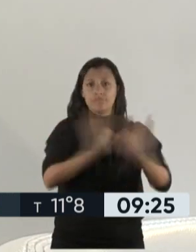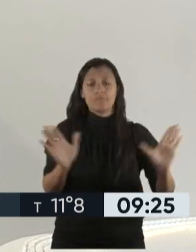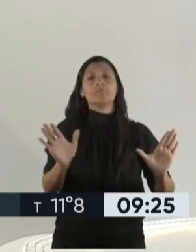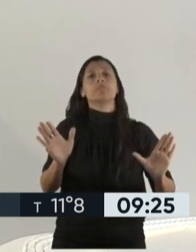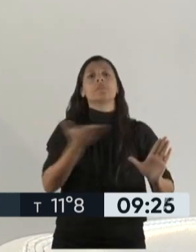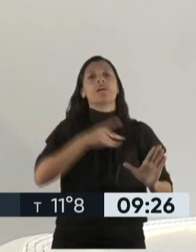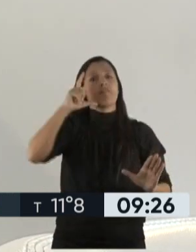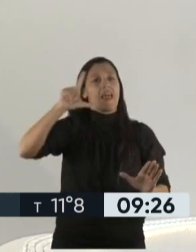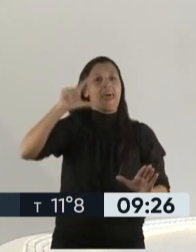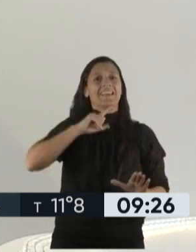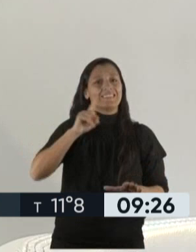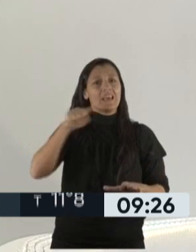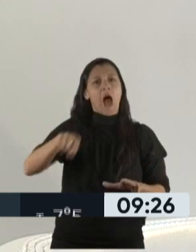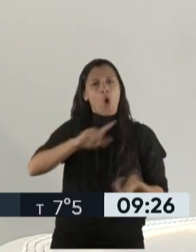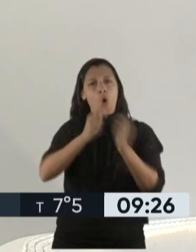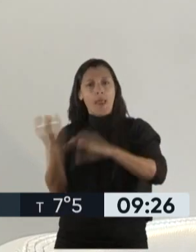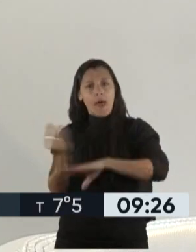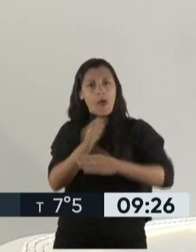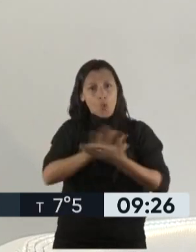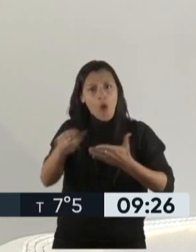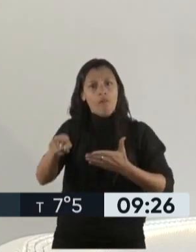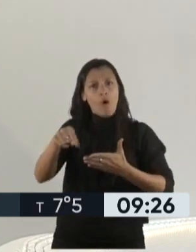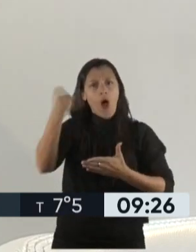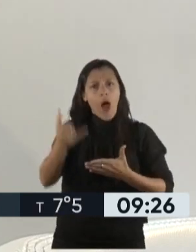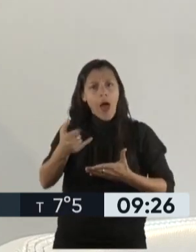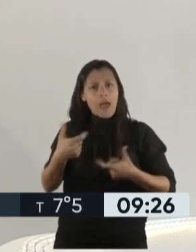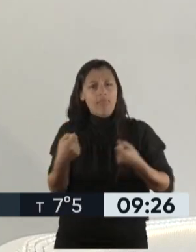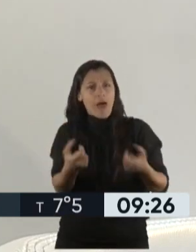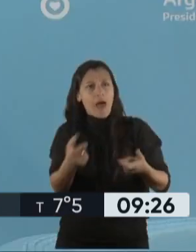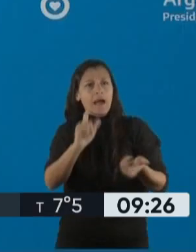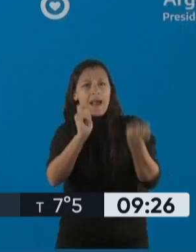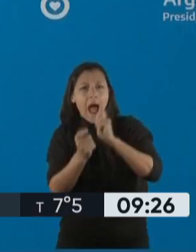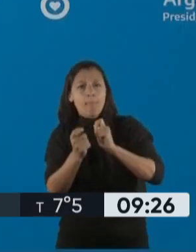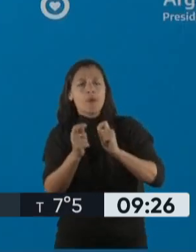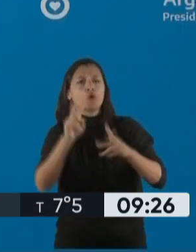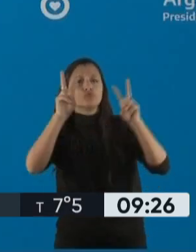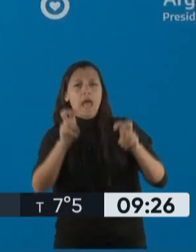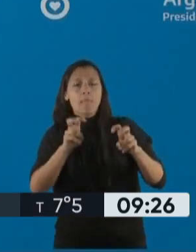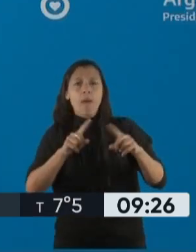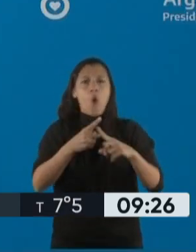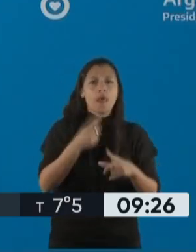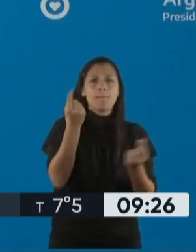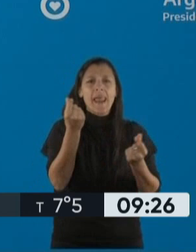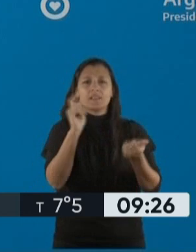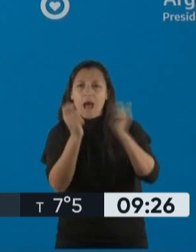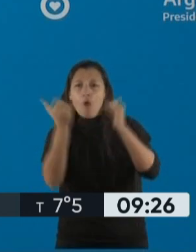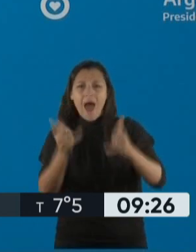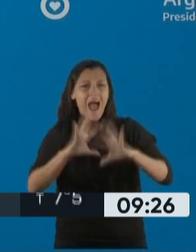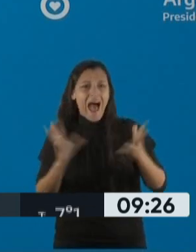Han, ¿cambia la mirada sobre cómo aplicar o cómo modificar la política de precios? Y lo segundo, en el mismo